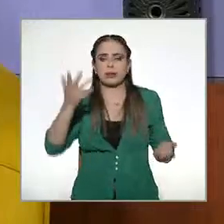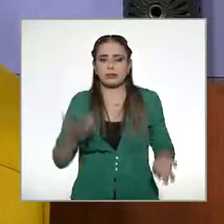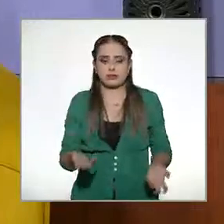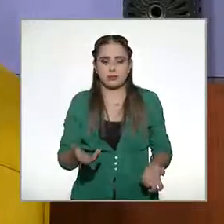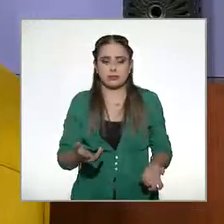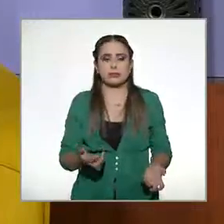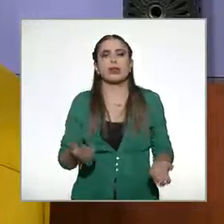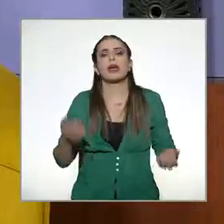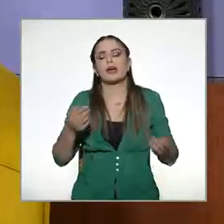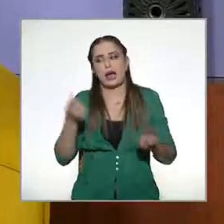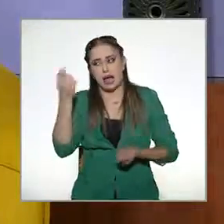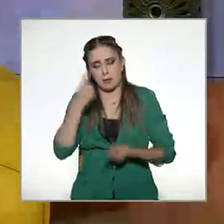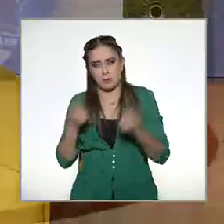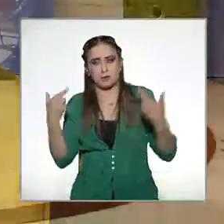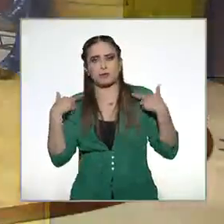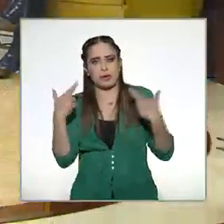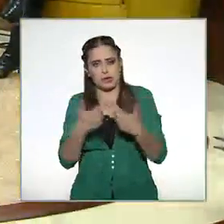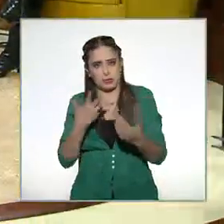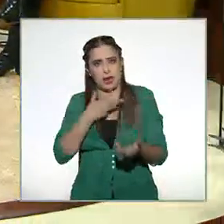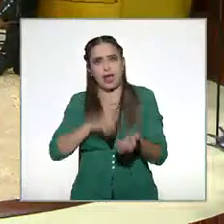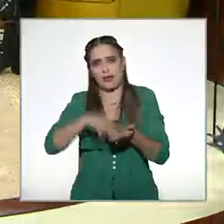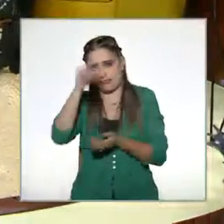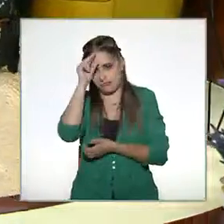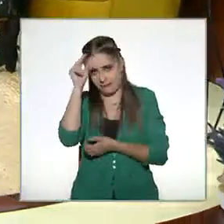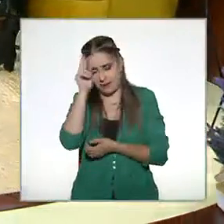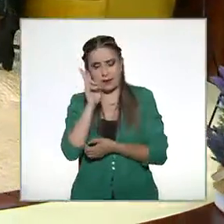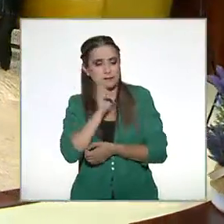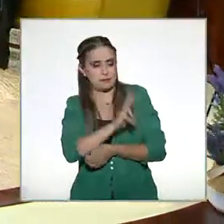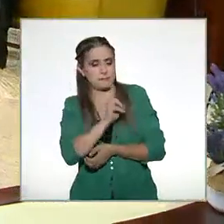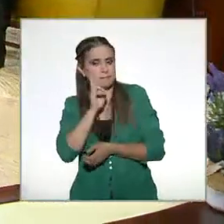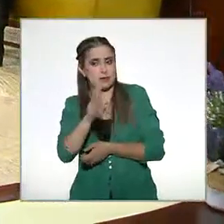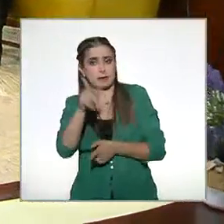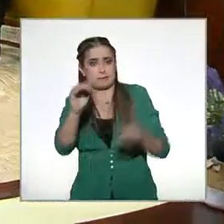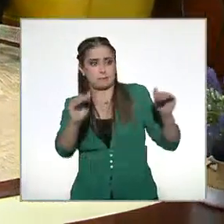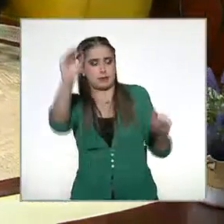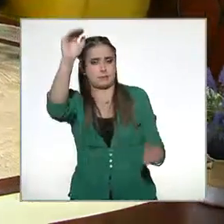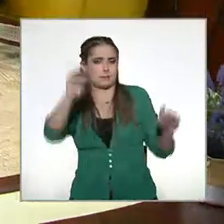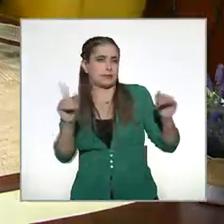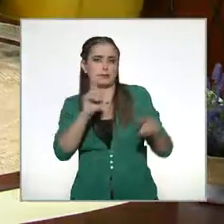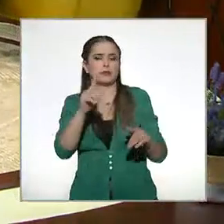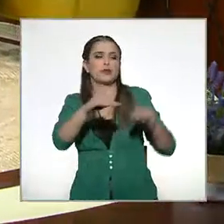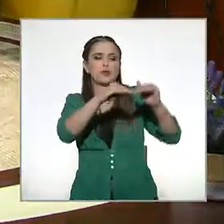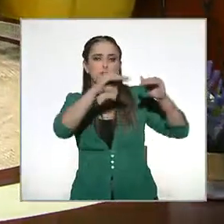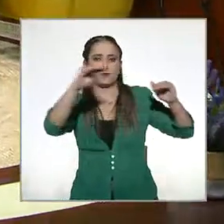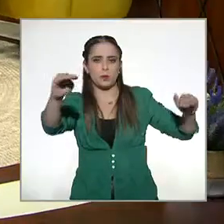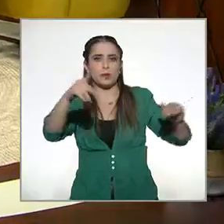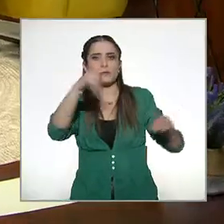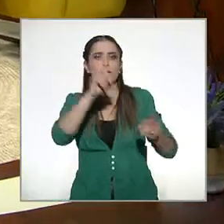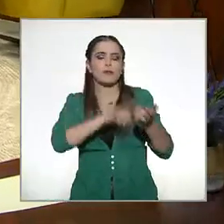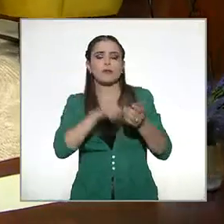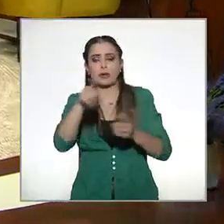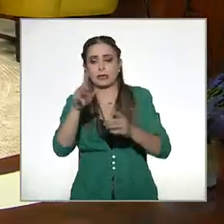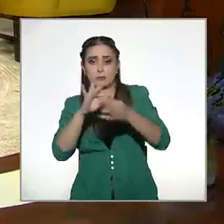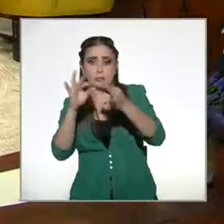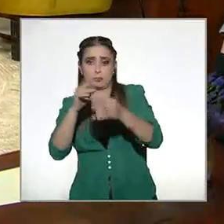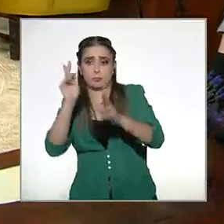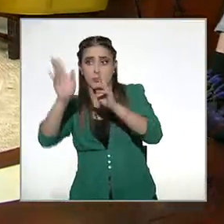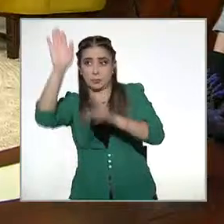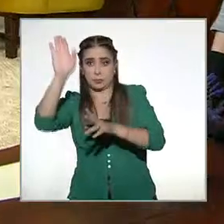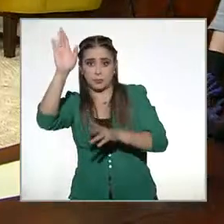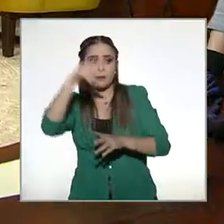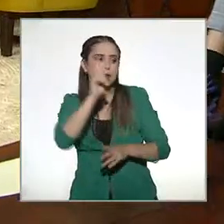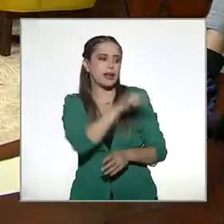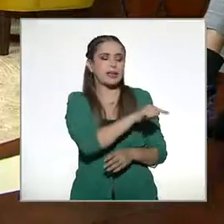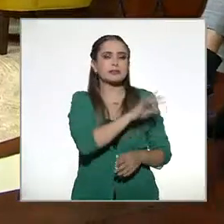inteligentes que pueden ver que esa diferencia no hace ni uno que sea más ni menos sino que con uno hay que llegar por un lado y con otro hay que llegar por otro